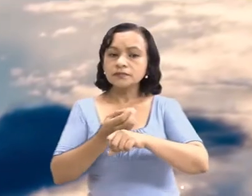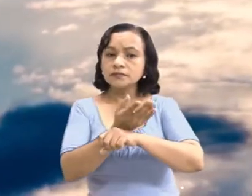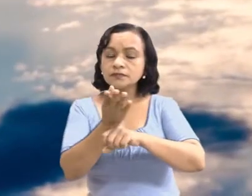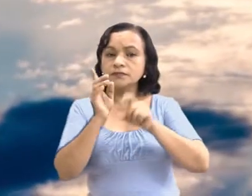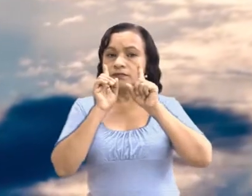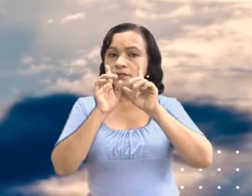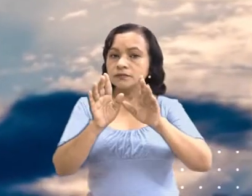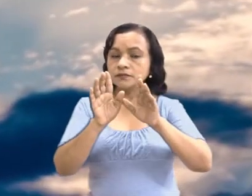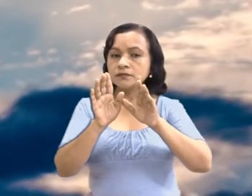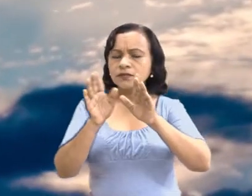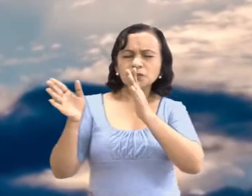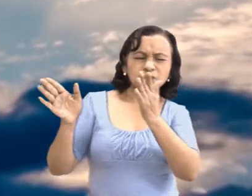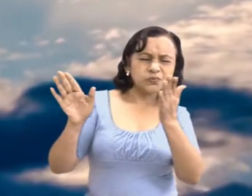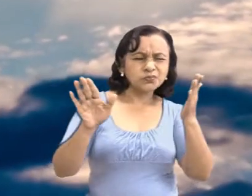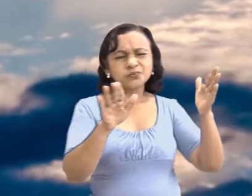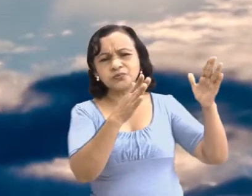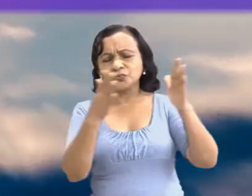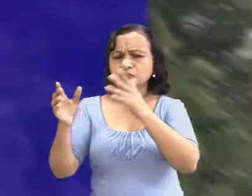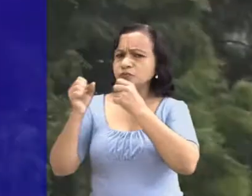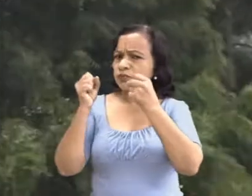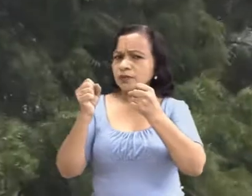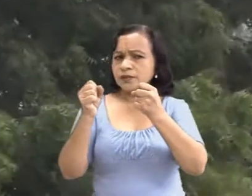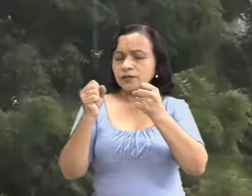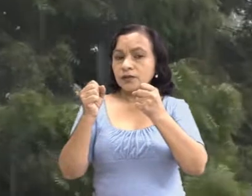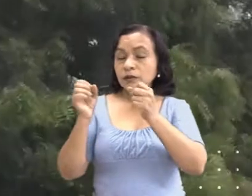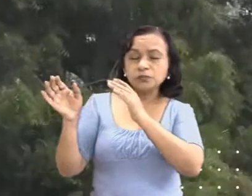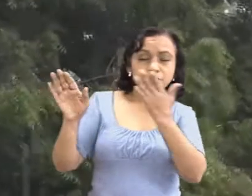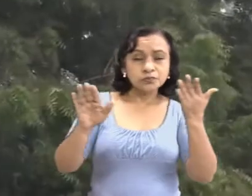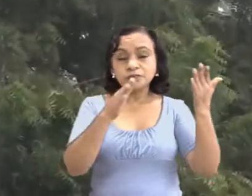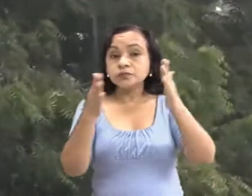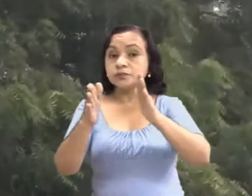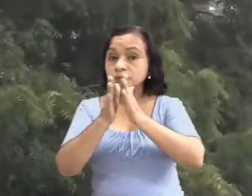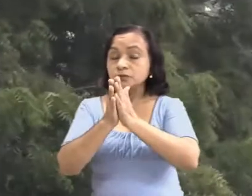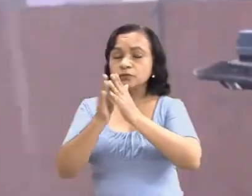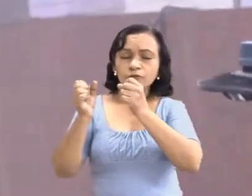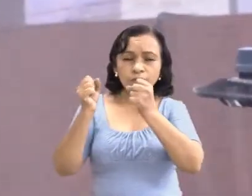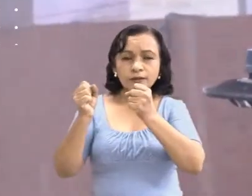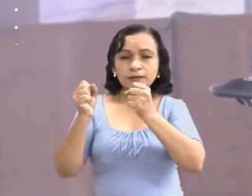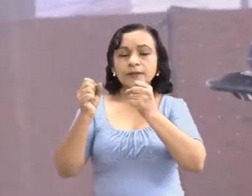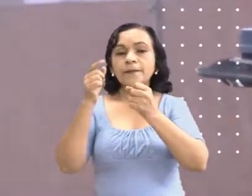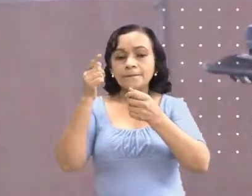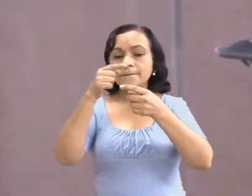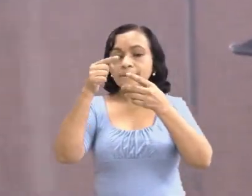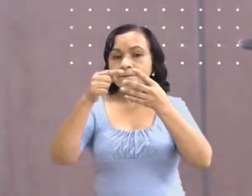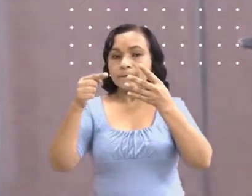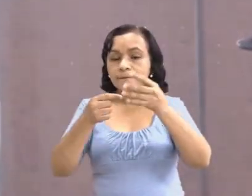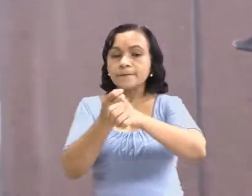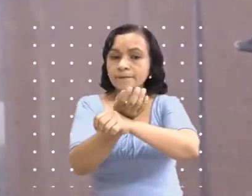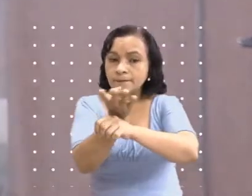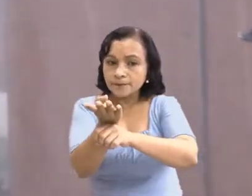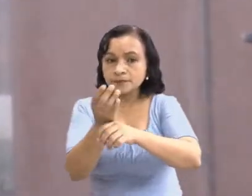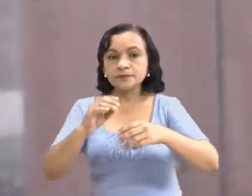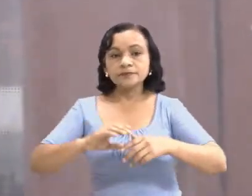Recomendaciones para protegernos ante rachas de vientos fuertes. Para reducir el impacto de los vientos cuando son fuertes, debemos tomar en cuenta las